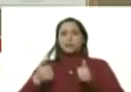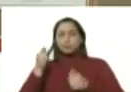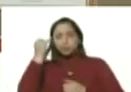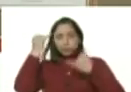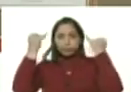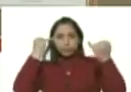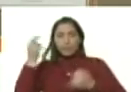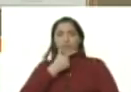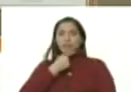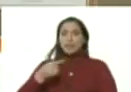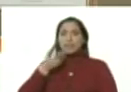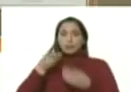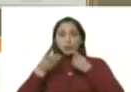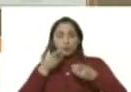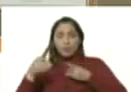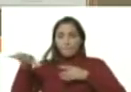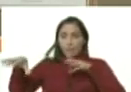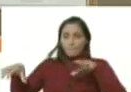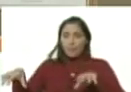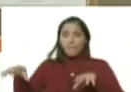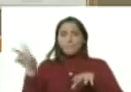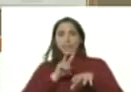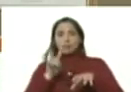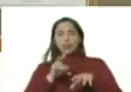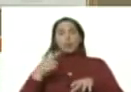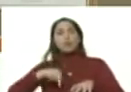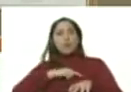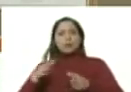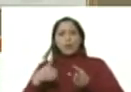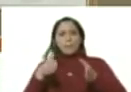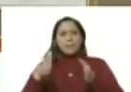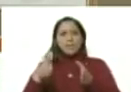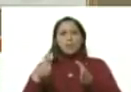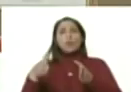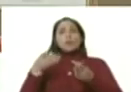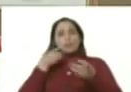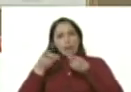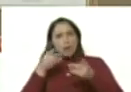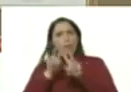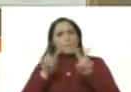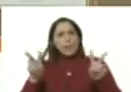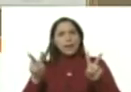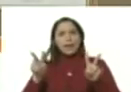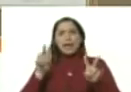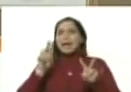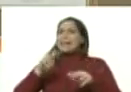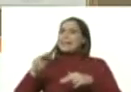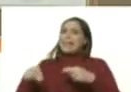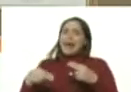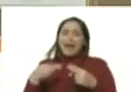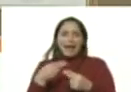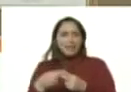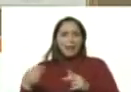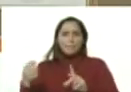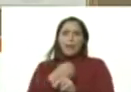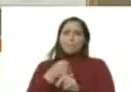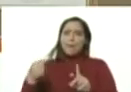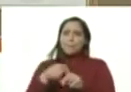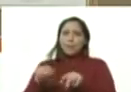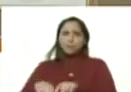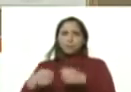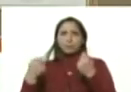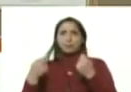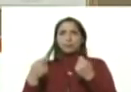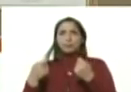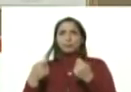de diálogo entre las partes en Venezuela, porque nuestro camino es el diálogo, es la paz y nada lo va a perturbar. Y han